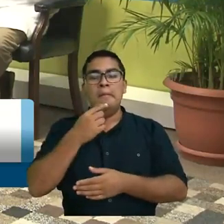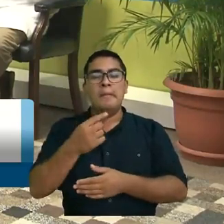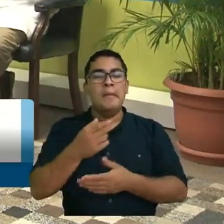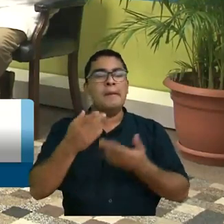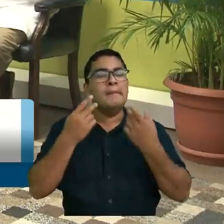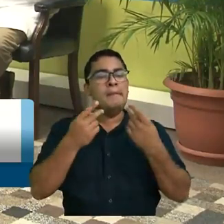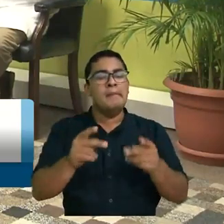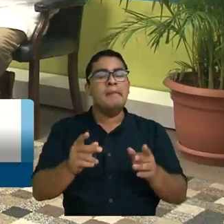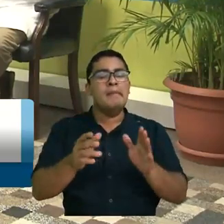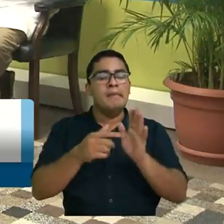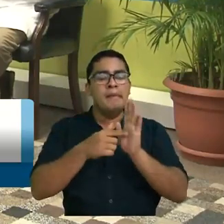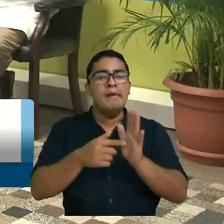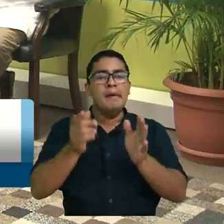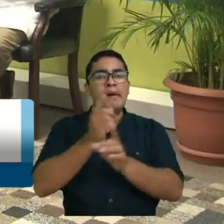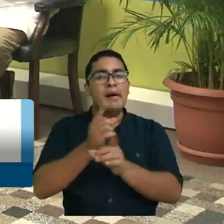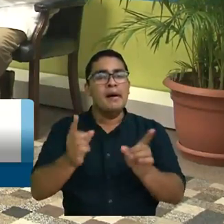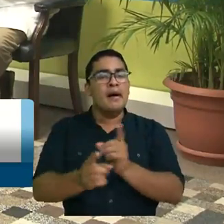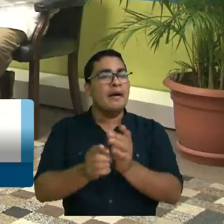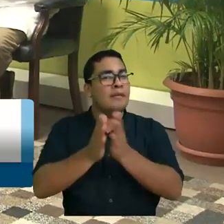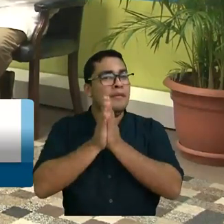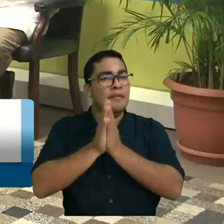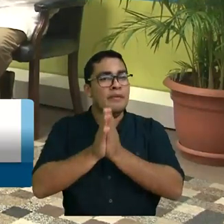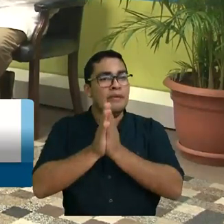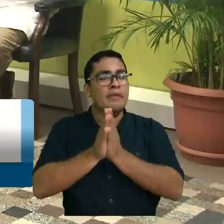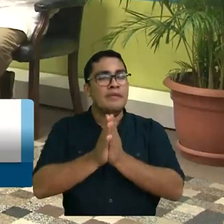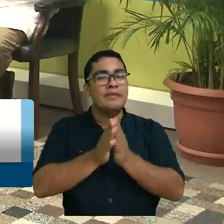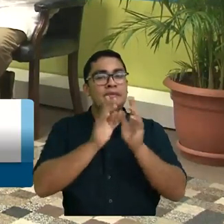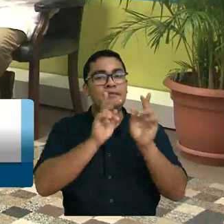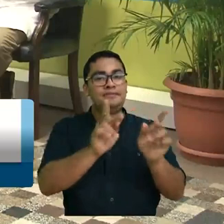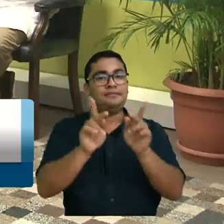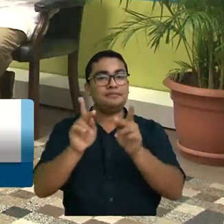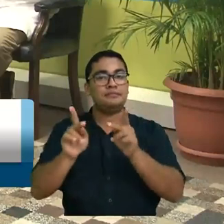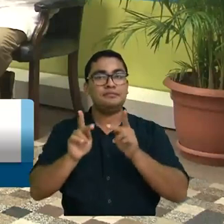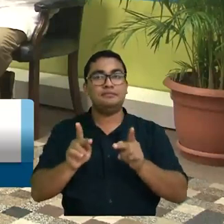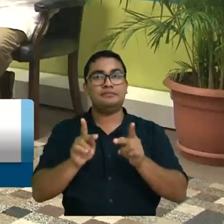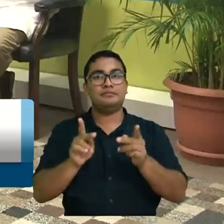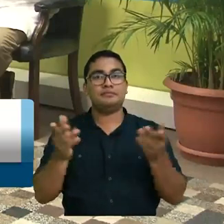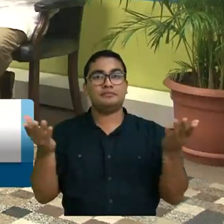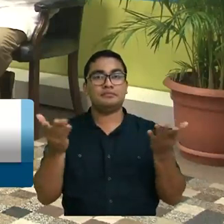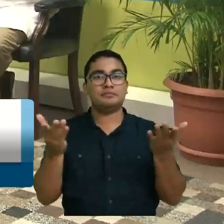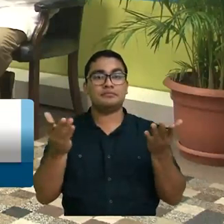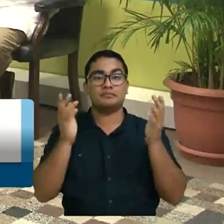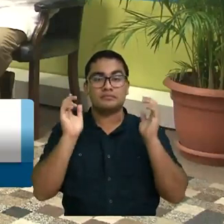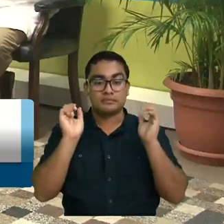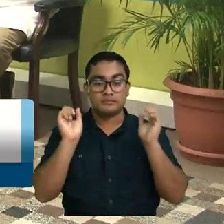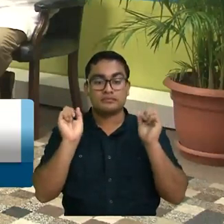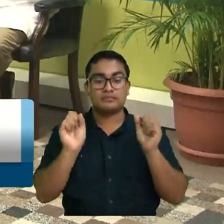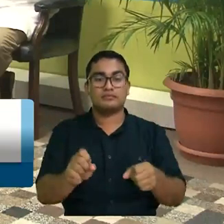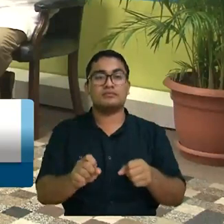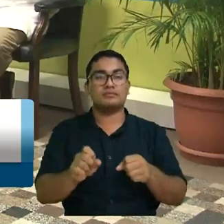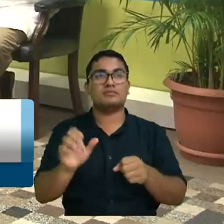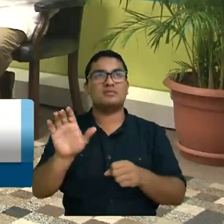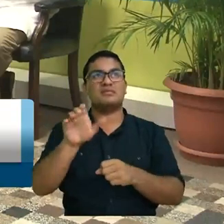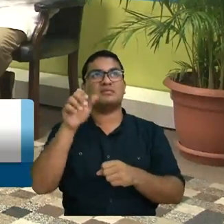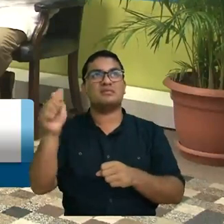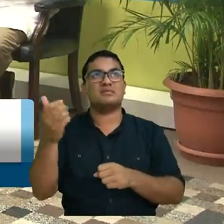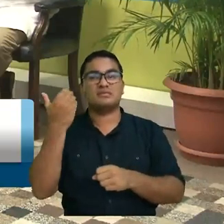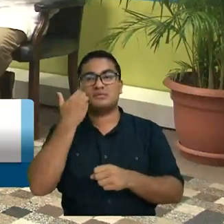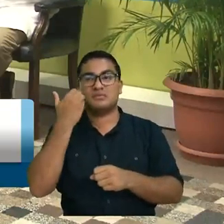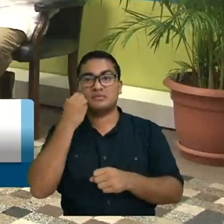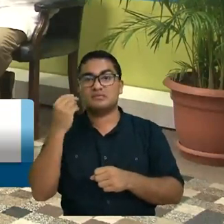sí debemos es alertar a la población es sobre la evolución rápida que pueden tener las otras enfermedades. Por ejemplo,